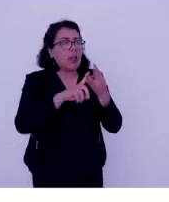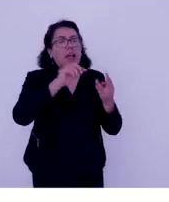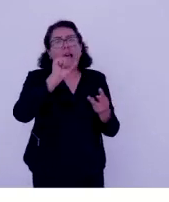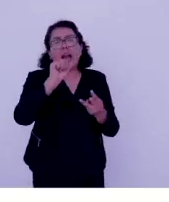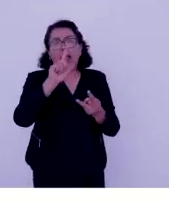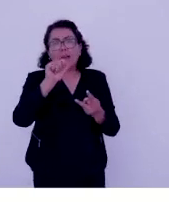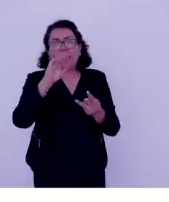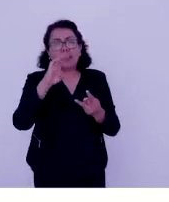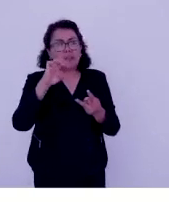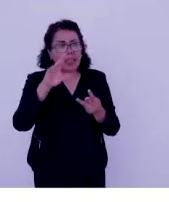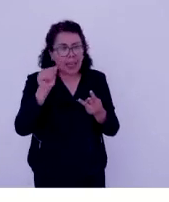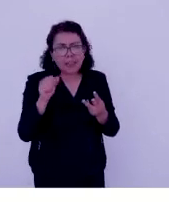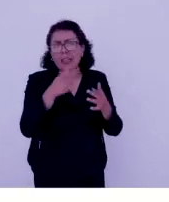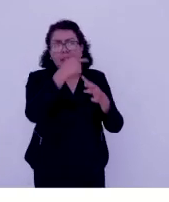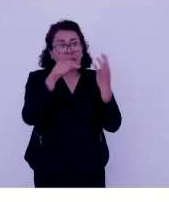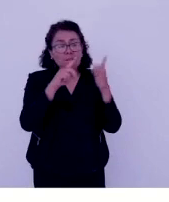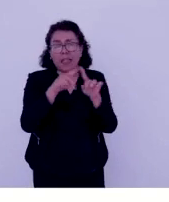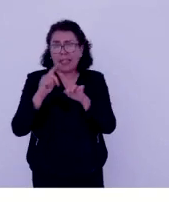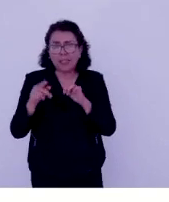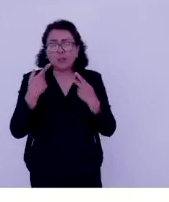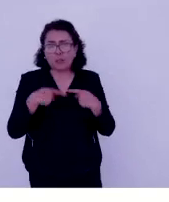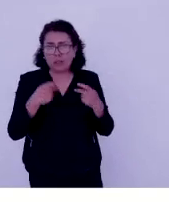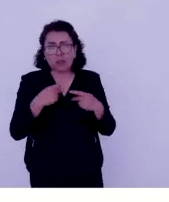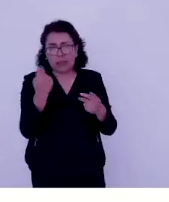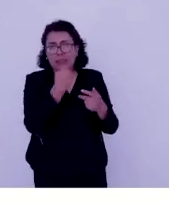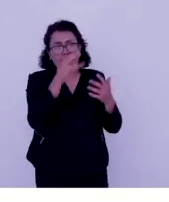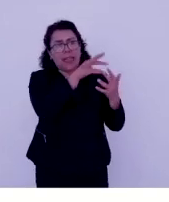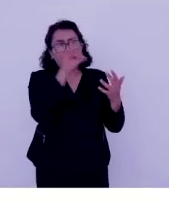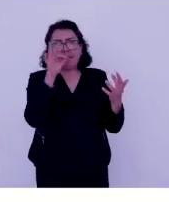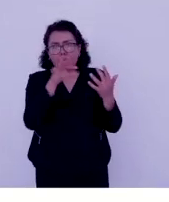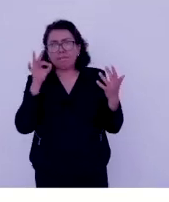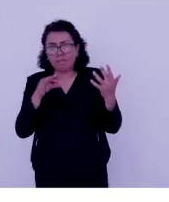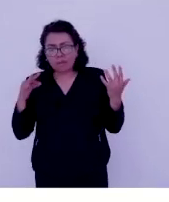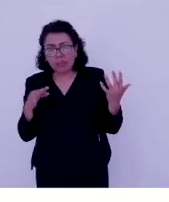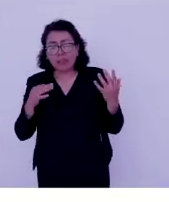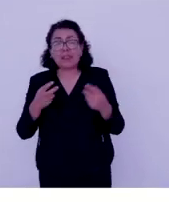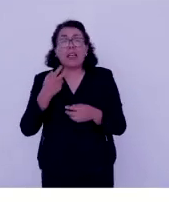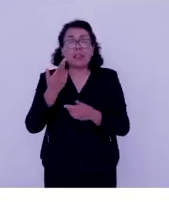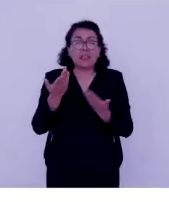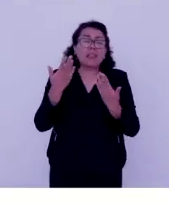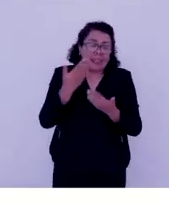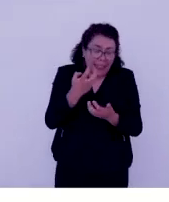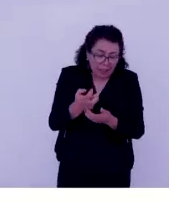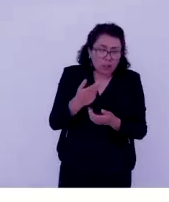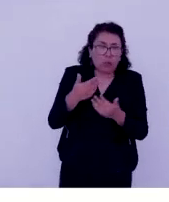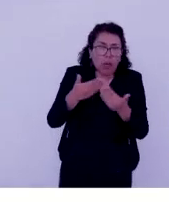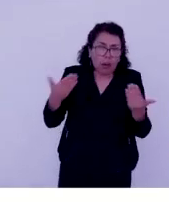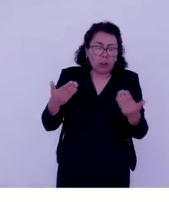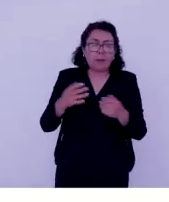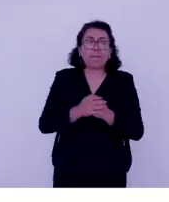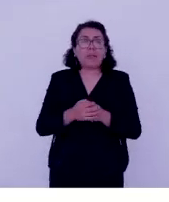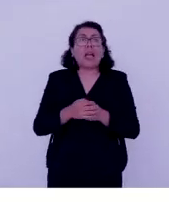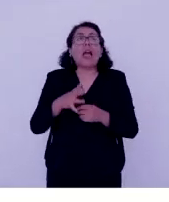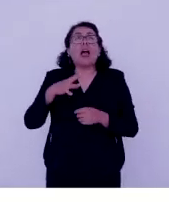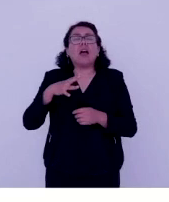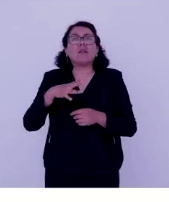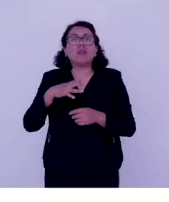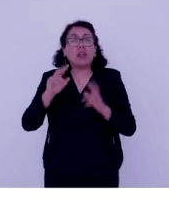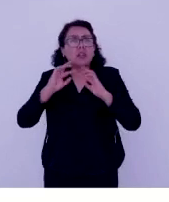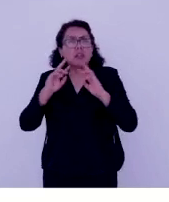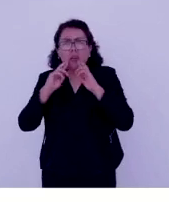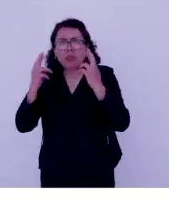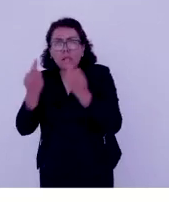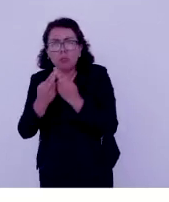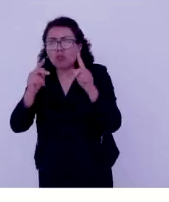lo requieran en la colaboración con tribunales que conforman el ecosistema de Justicia del Estado llevamos a cabo dos reuniones con